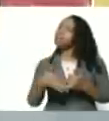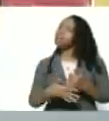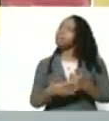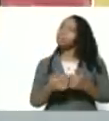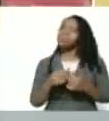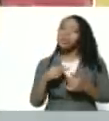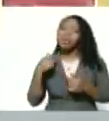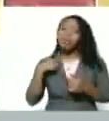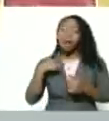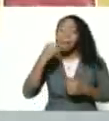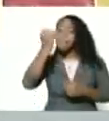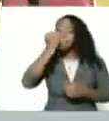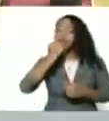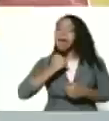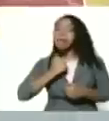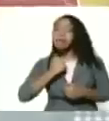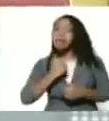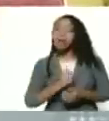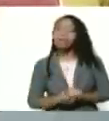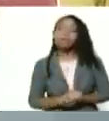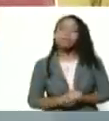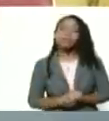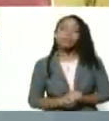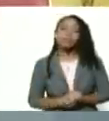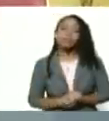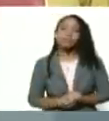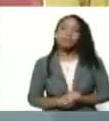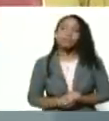Vine de Valencia, señor presidente.